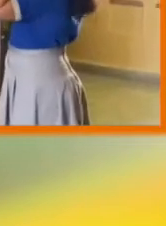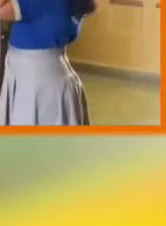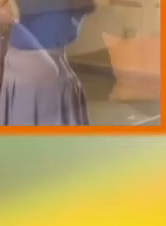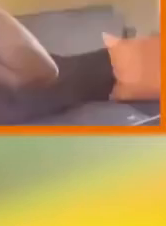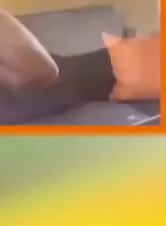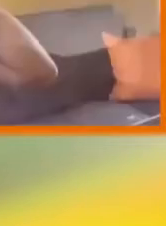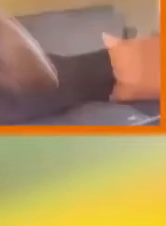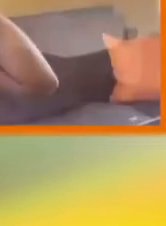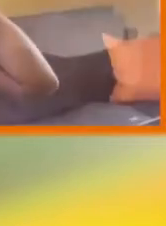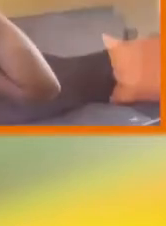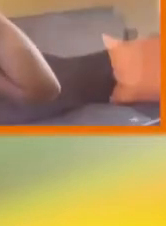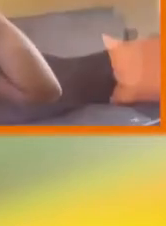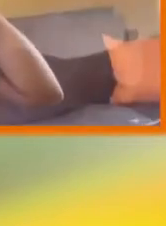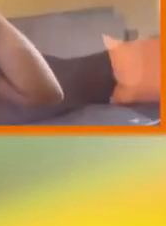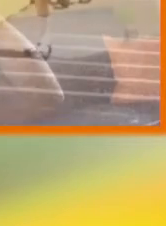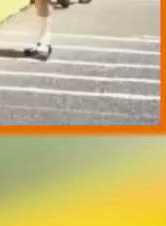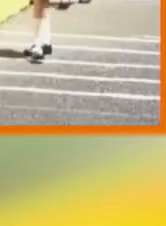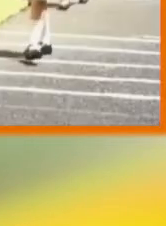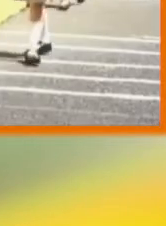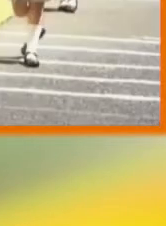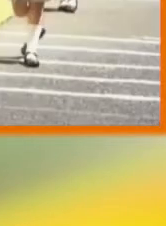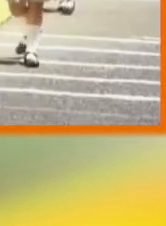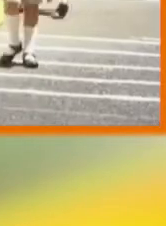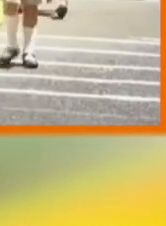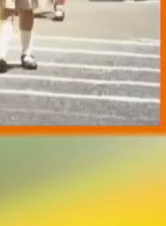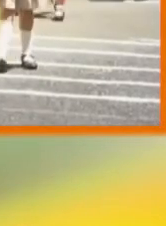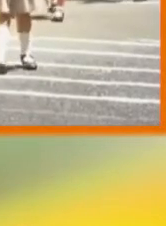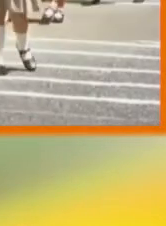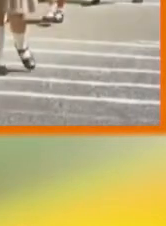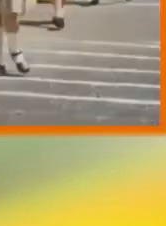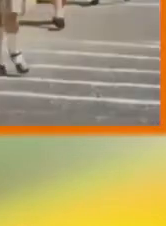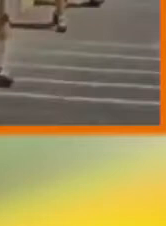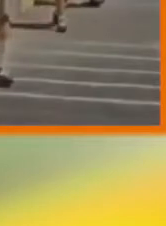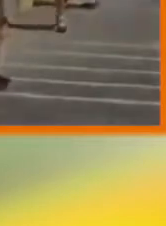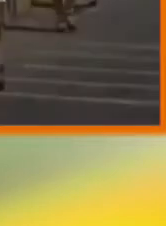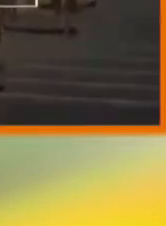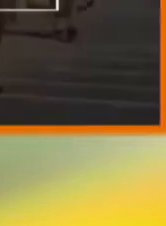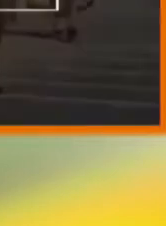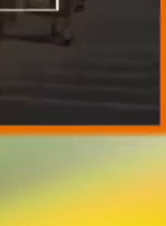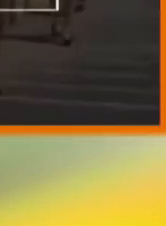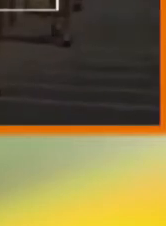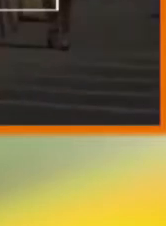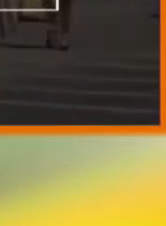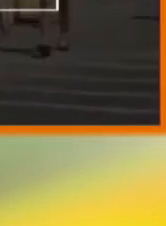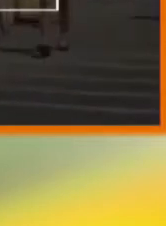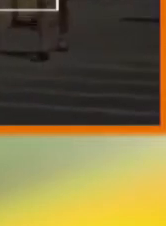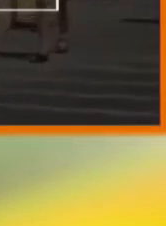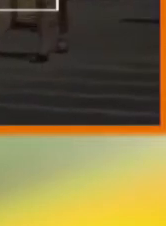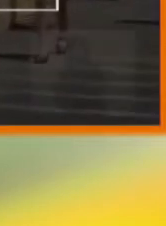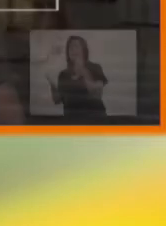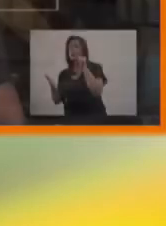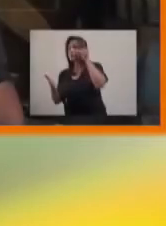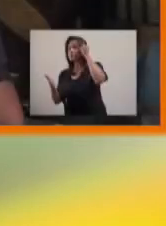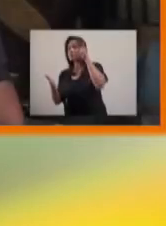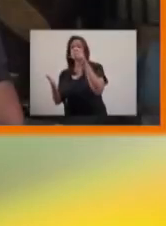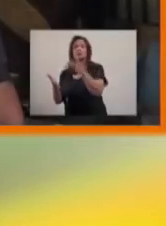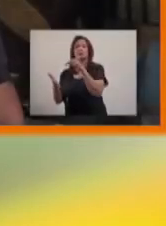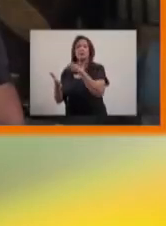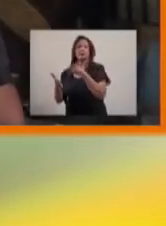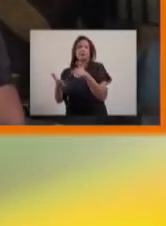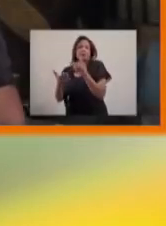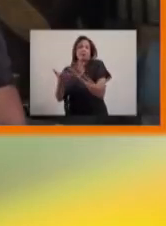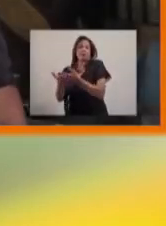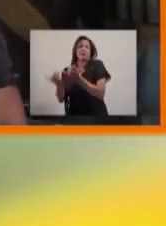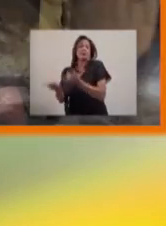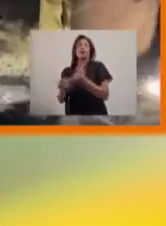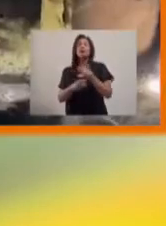es una infraestructura económica, que lo único que le importa es que el 4%